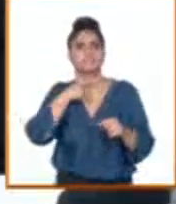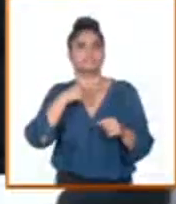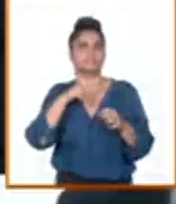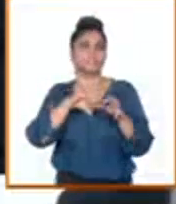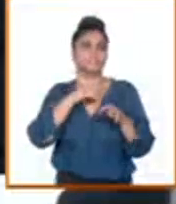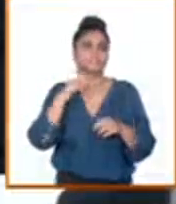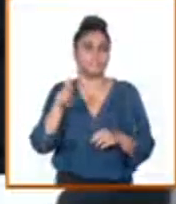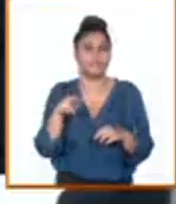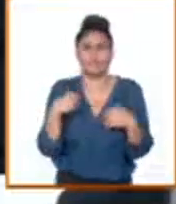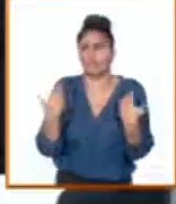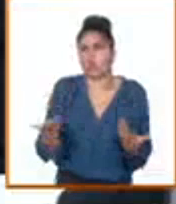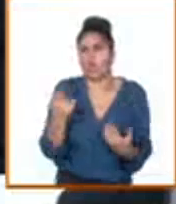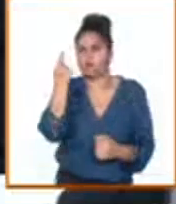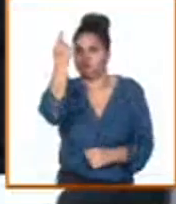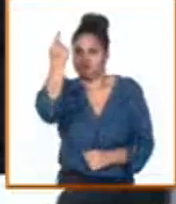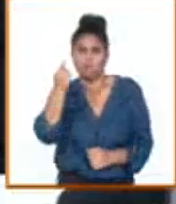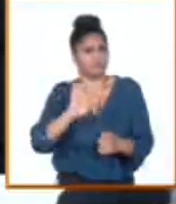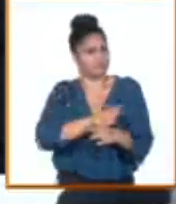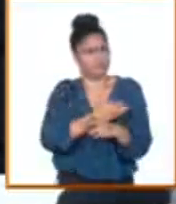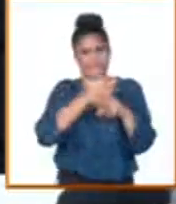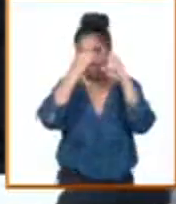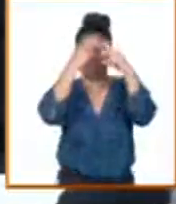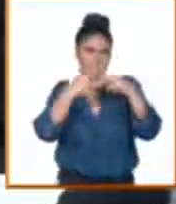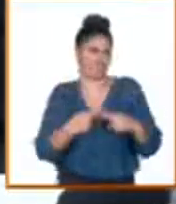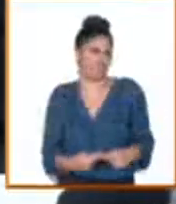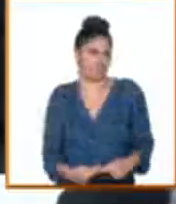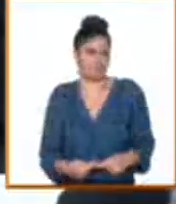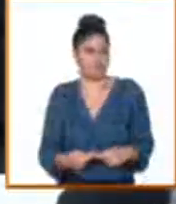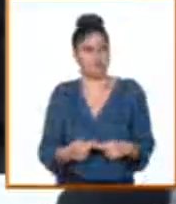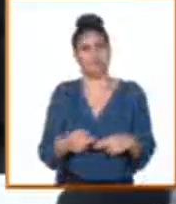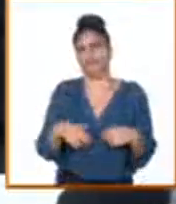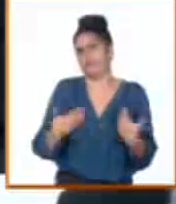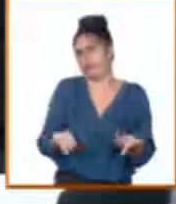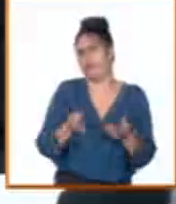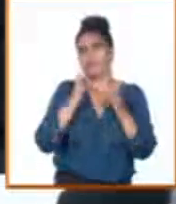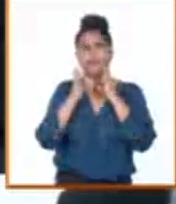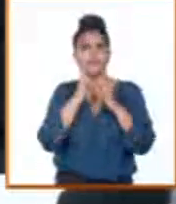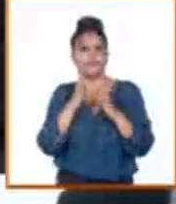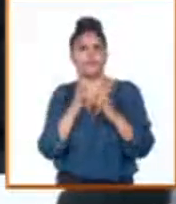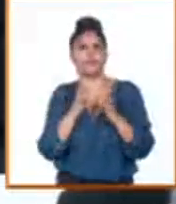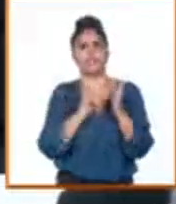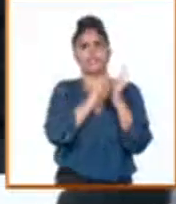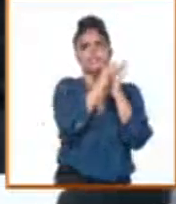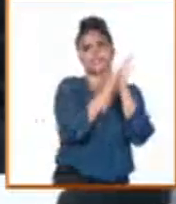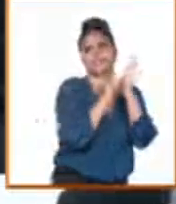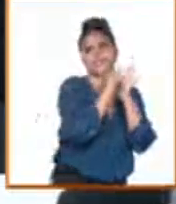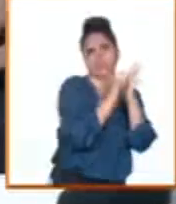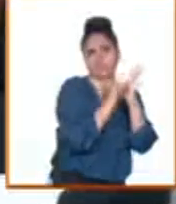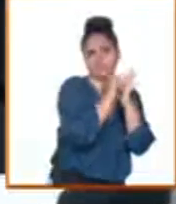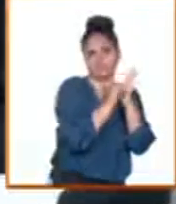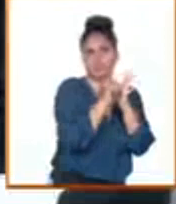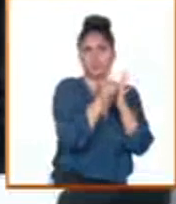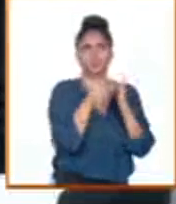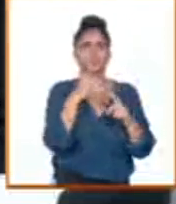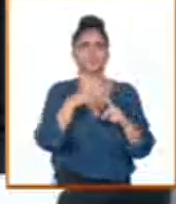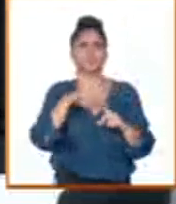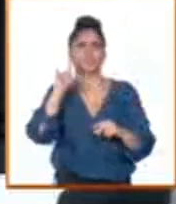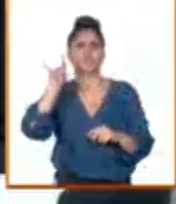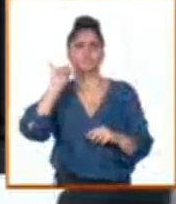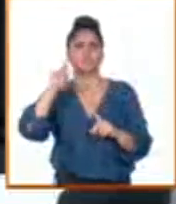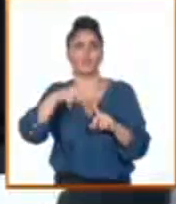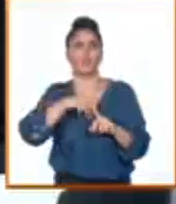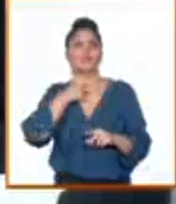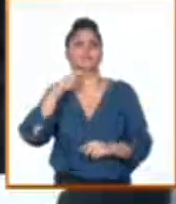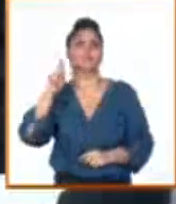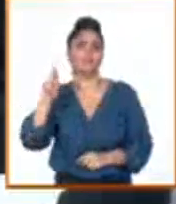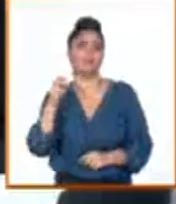de las leyes y normas nacionales. Estamos hablando de Facebook, de YouTube, de Twitter, de WhatsApp, de una cantidad